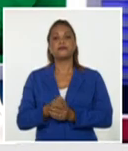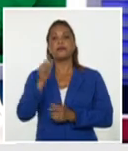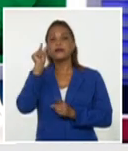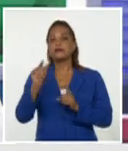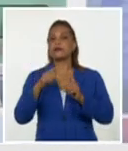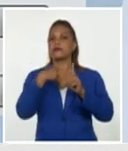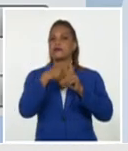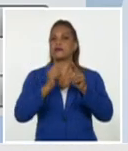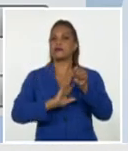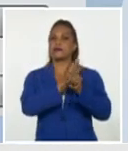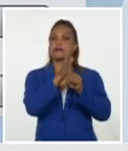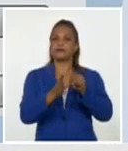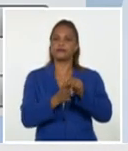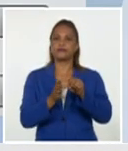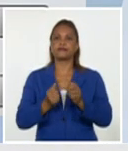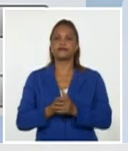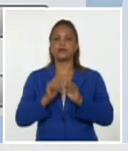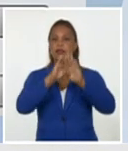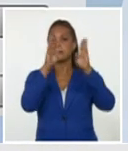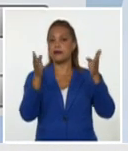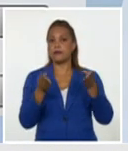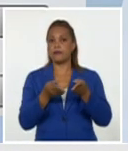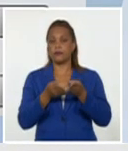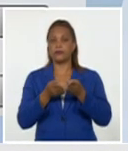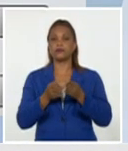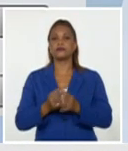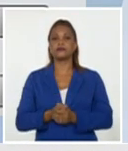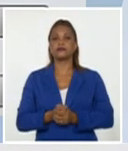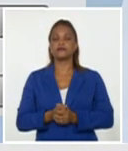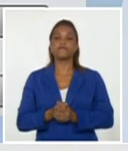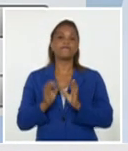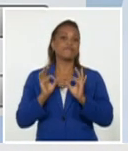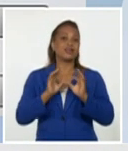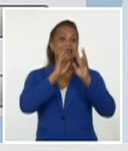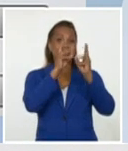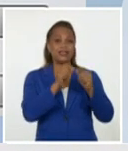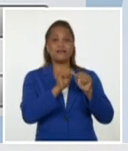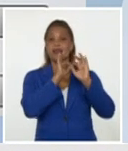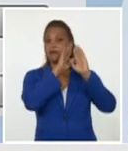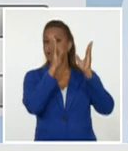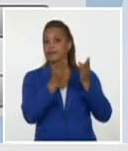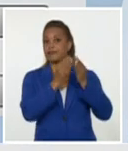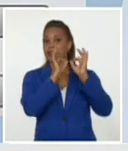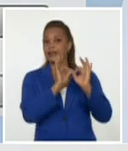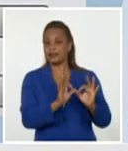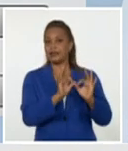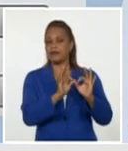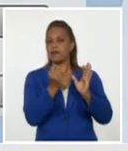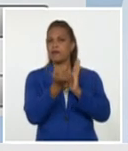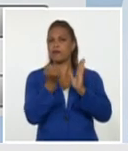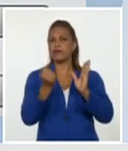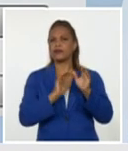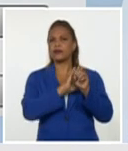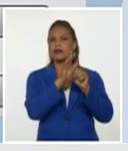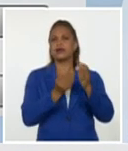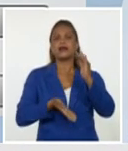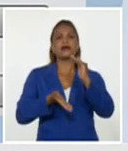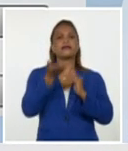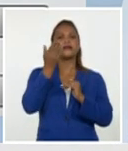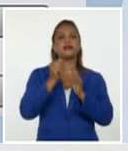personas con COVID-19 en el mundo. Ya con esta cifra de casos confirmados, asciende el total